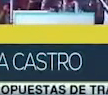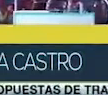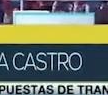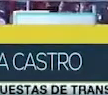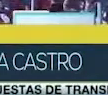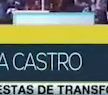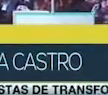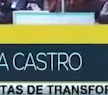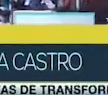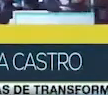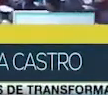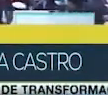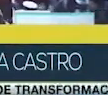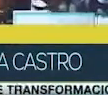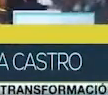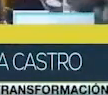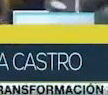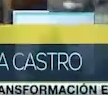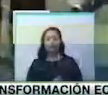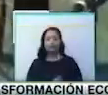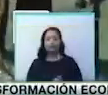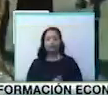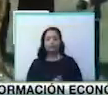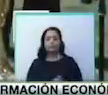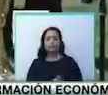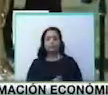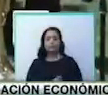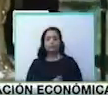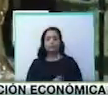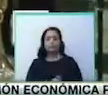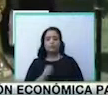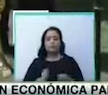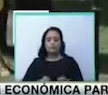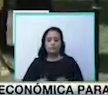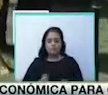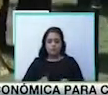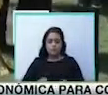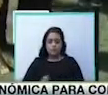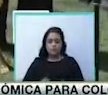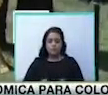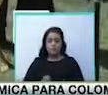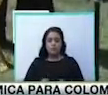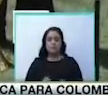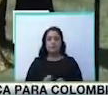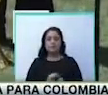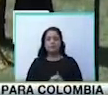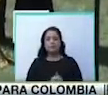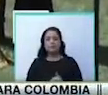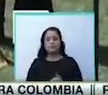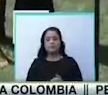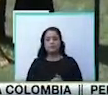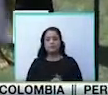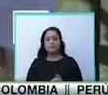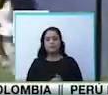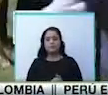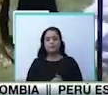la lucha ahora que tenemos el control del Ejecutivo, de al menos 50 alcaldías a nivel nacional, pero dentro de ellas dos de las más importantes